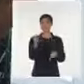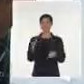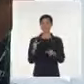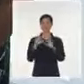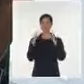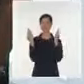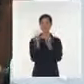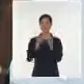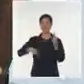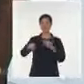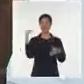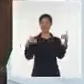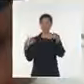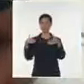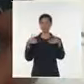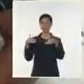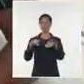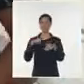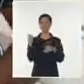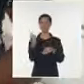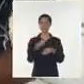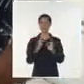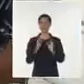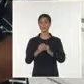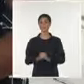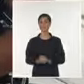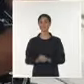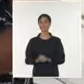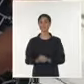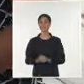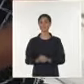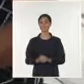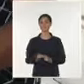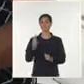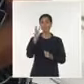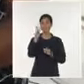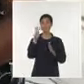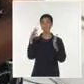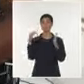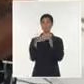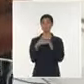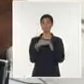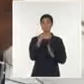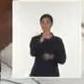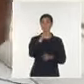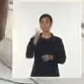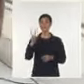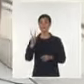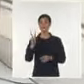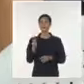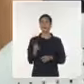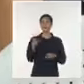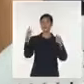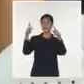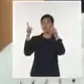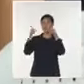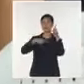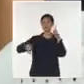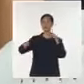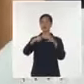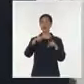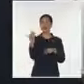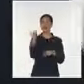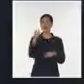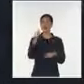Se tituló a 3.052 nuevos profesionales de 55 carreras, de los cuales 10 resultaron